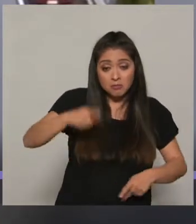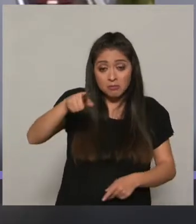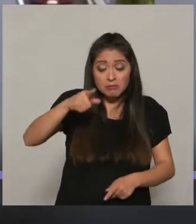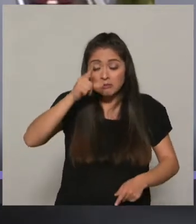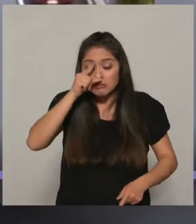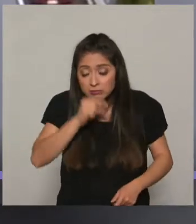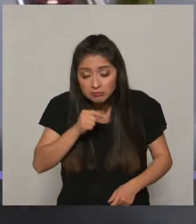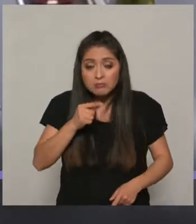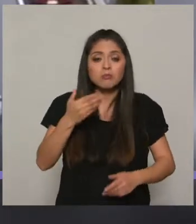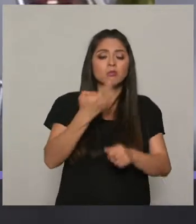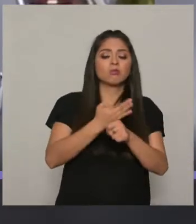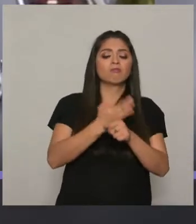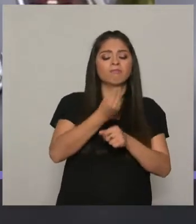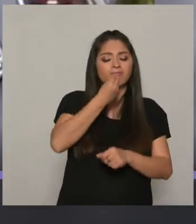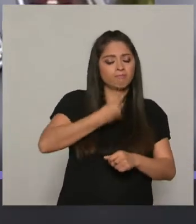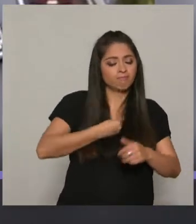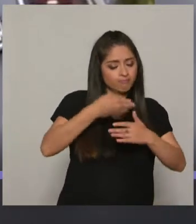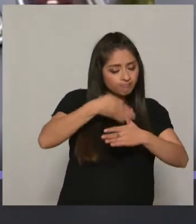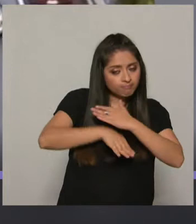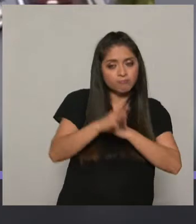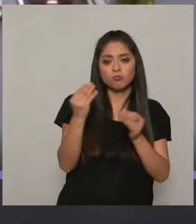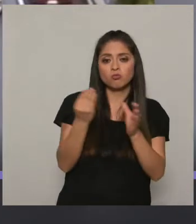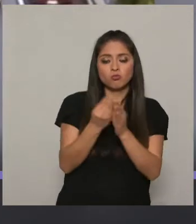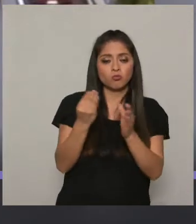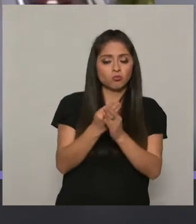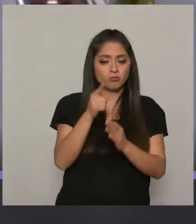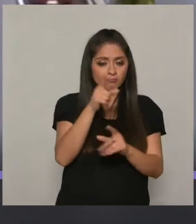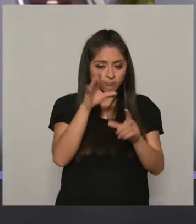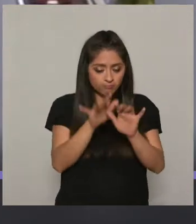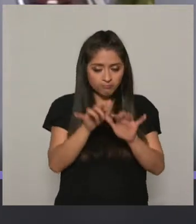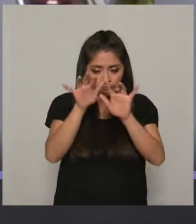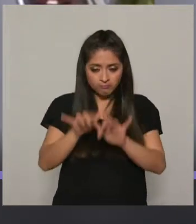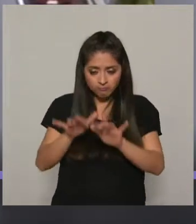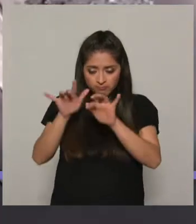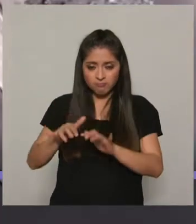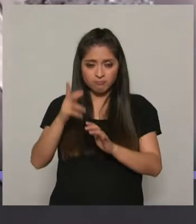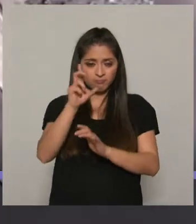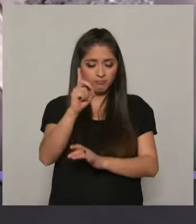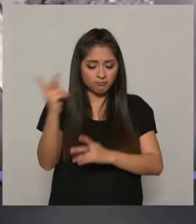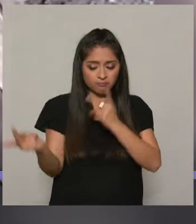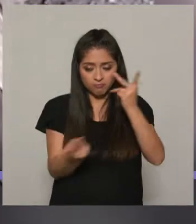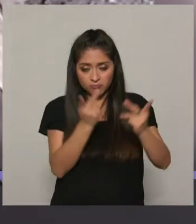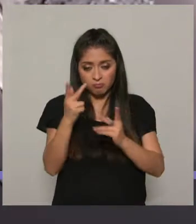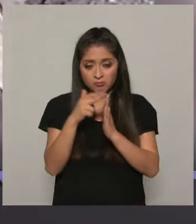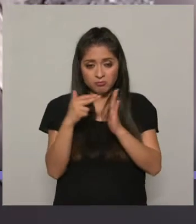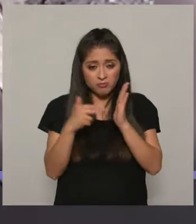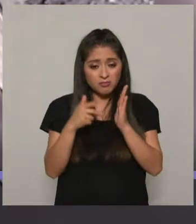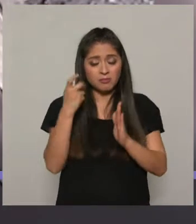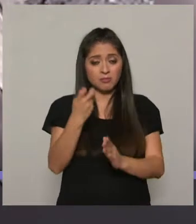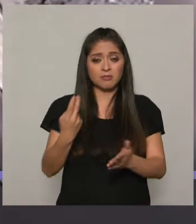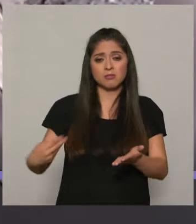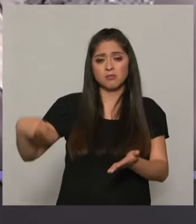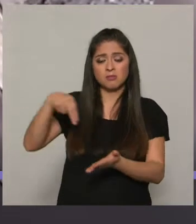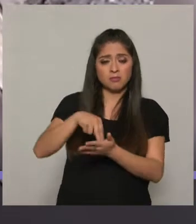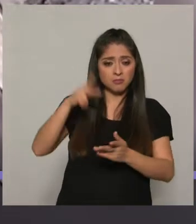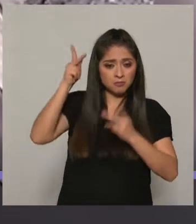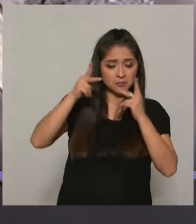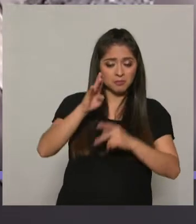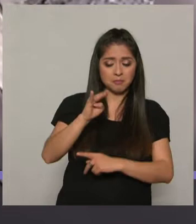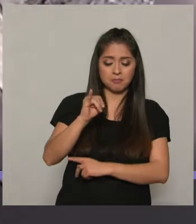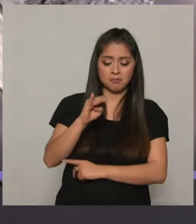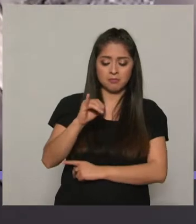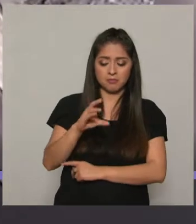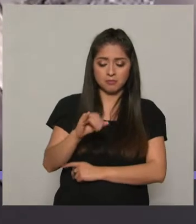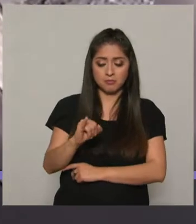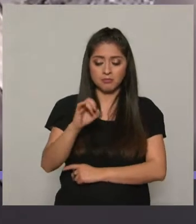curso en línea que tiene que pasar y tener 30 preguntas del reglamento de tránsito, tiene que ir a una sensibilización presencial, una biciescuela, para que